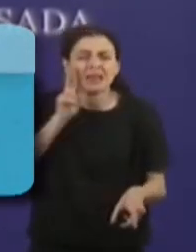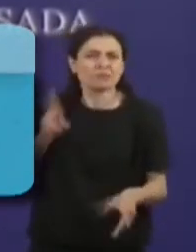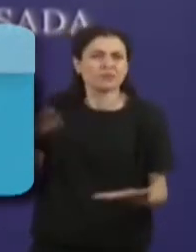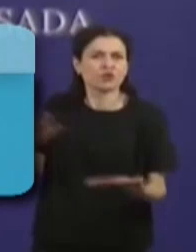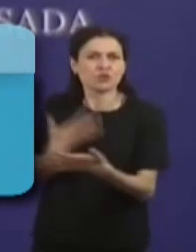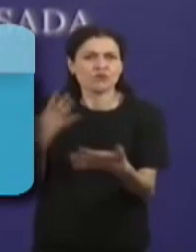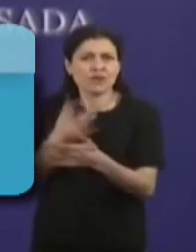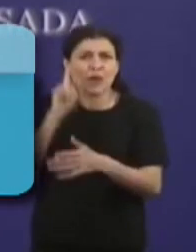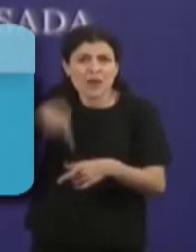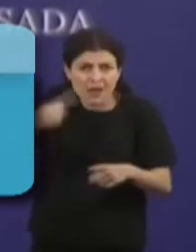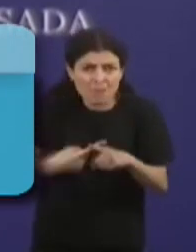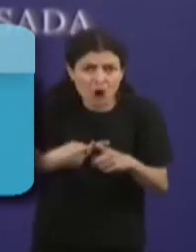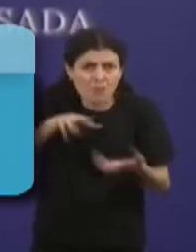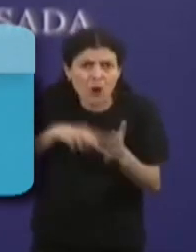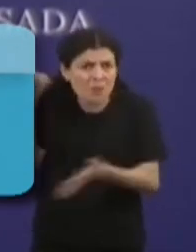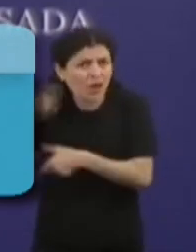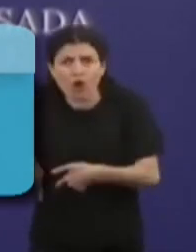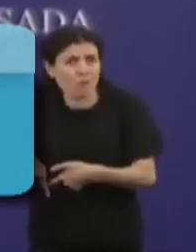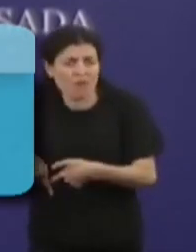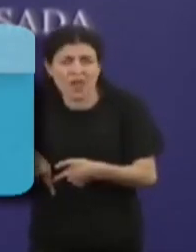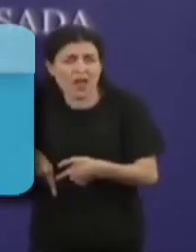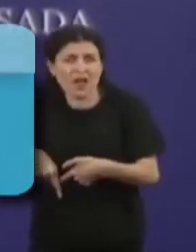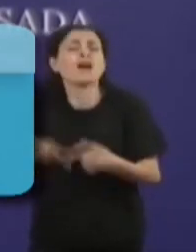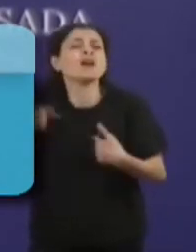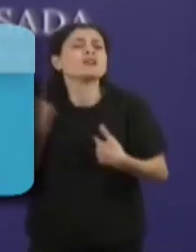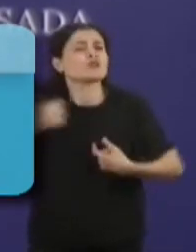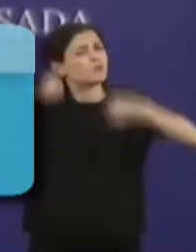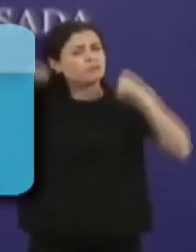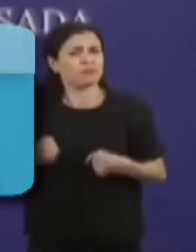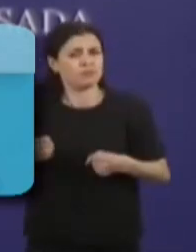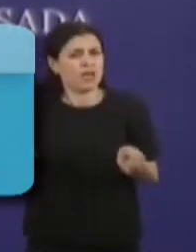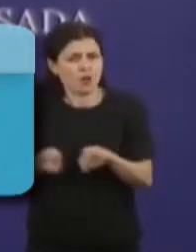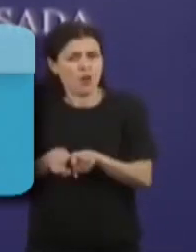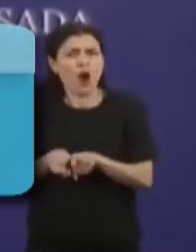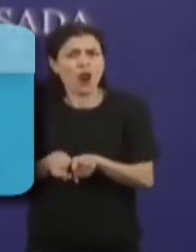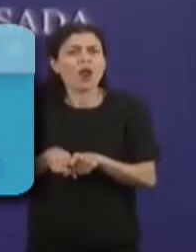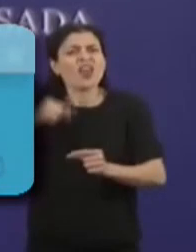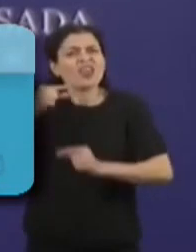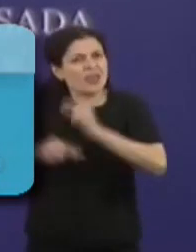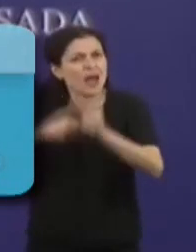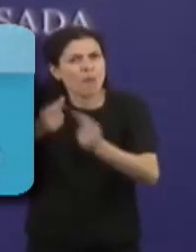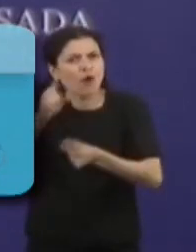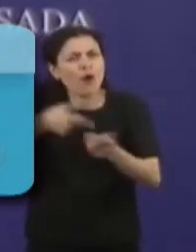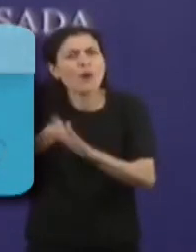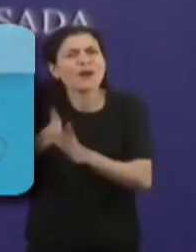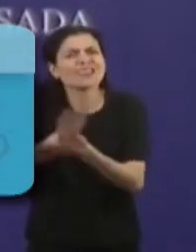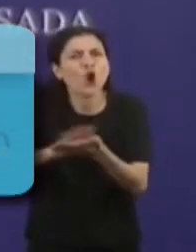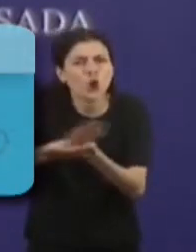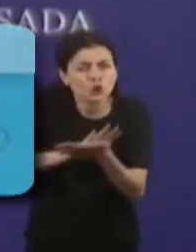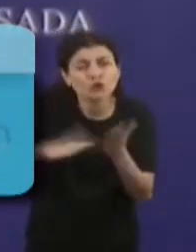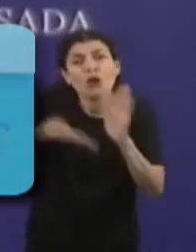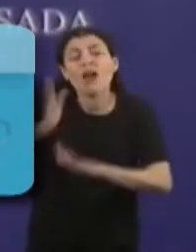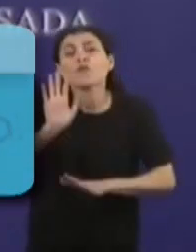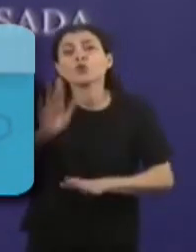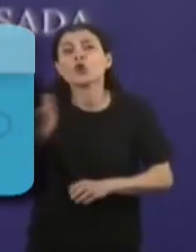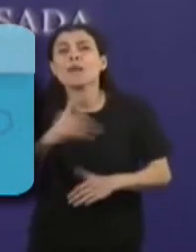sufriendo las dificultades que genera la economía, pero estamos convencidos que eso se está comenzando a superar y los próximos meses